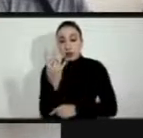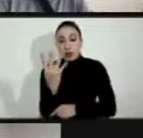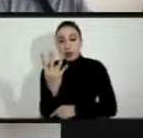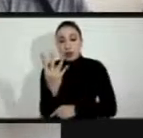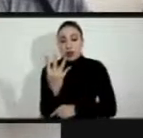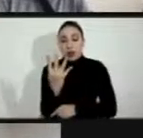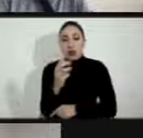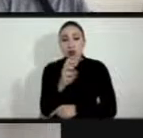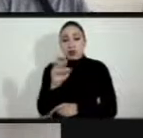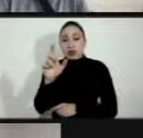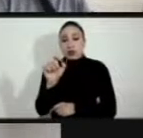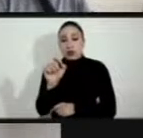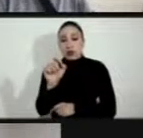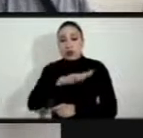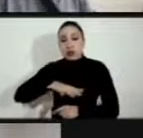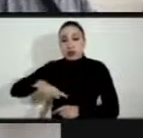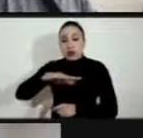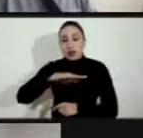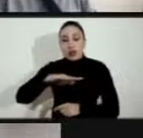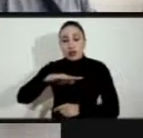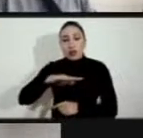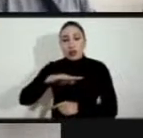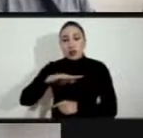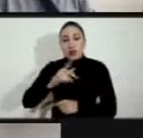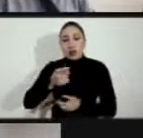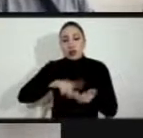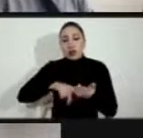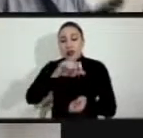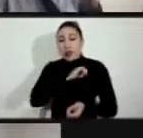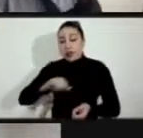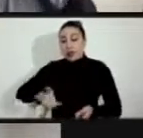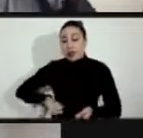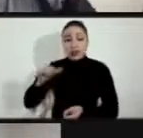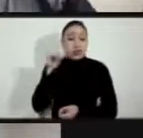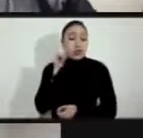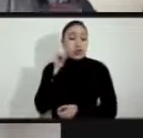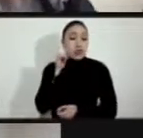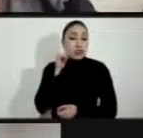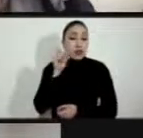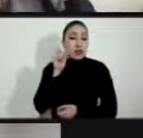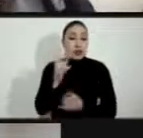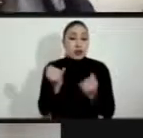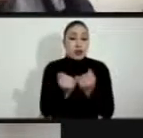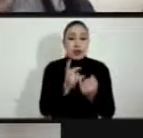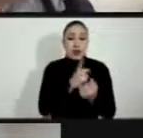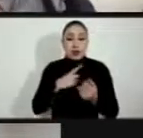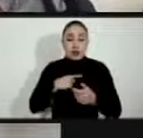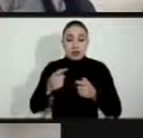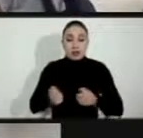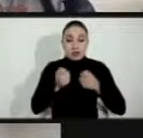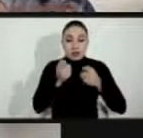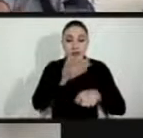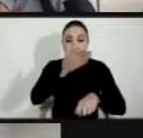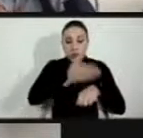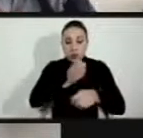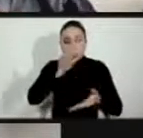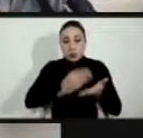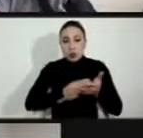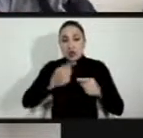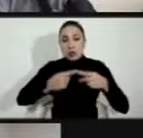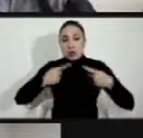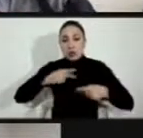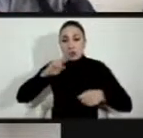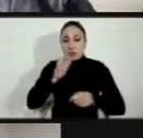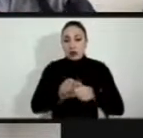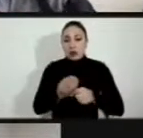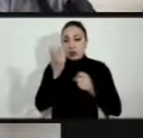la demarcación territorial de Azcapotzalco, y sancionar conforme a derecho a los posibles responsables del accidente. Asimismo, se